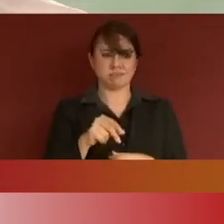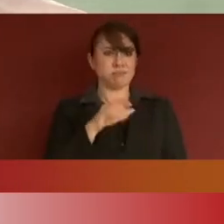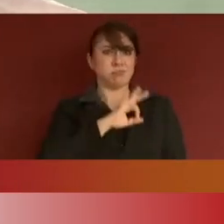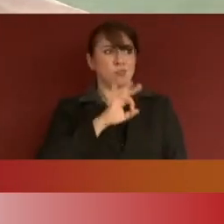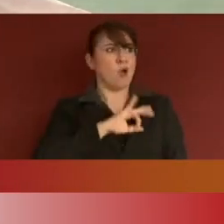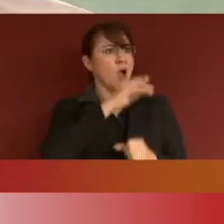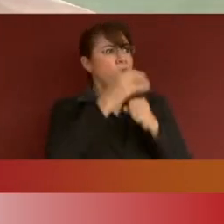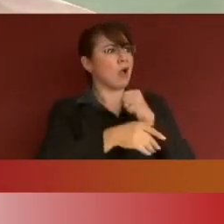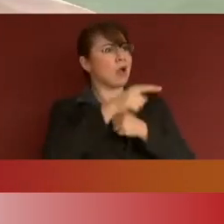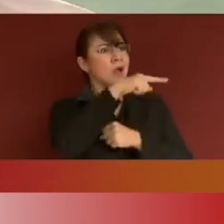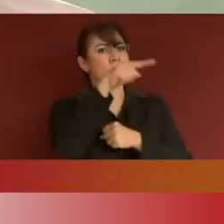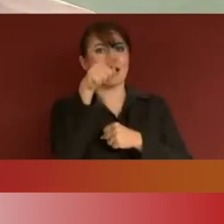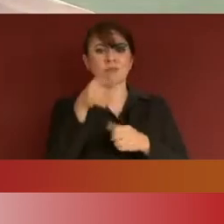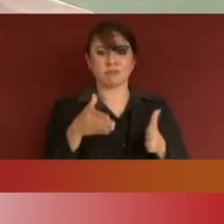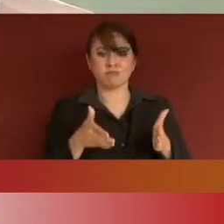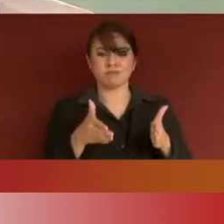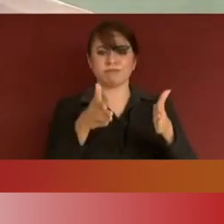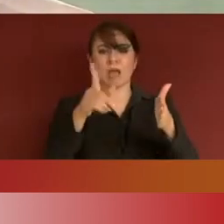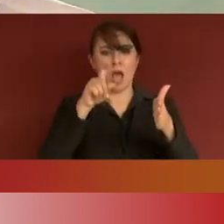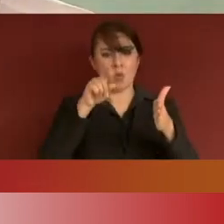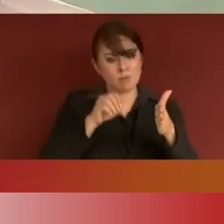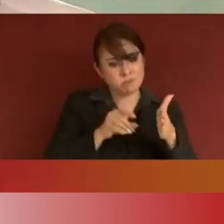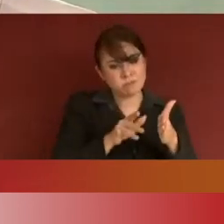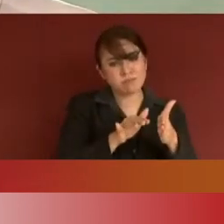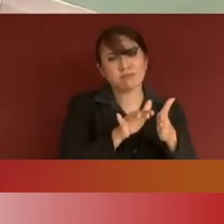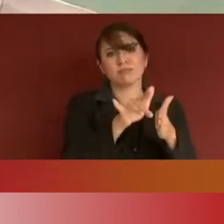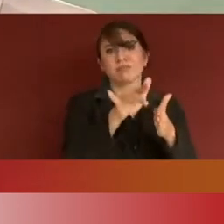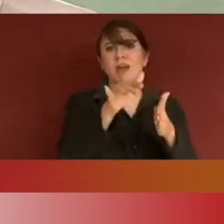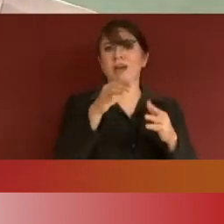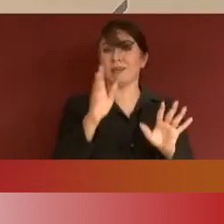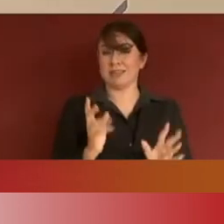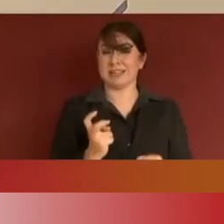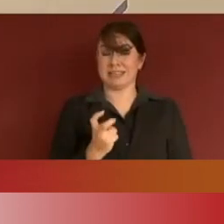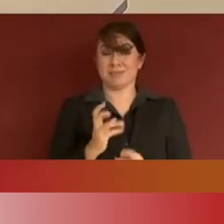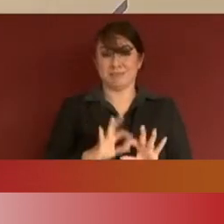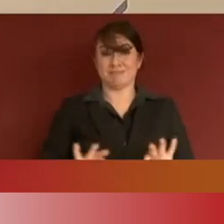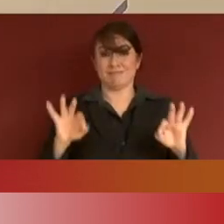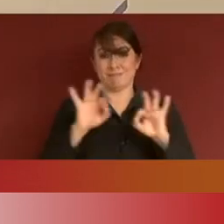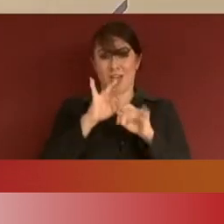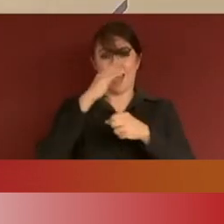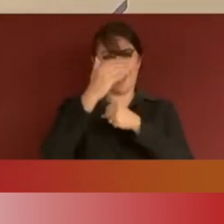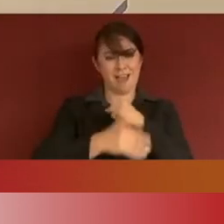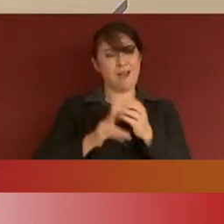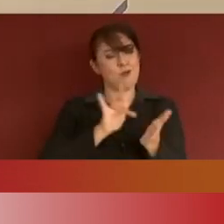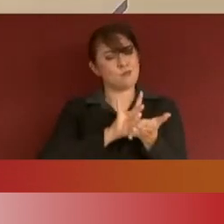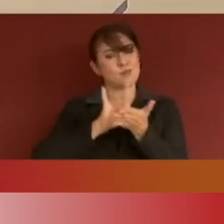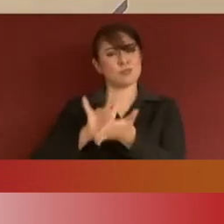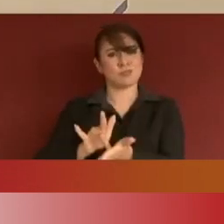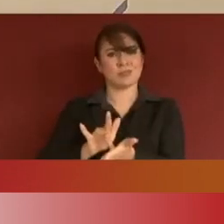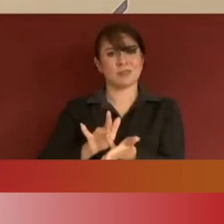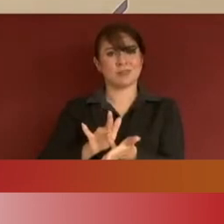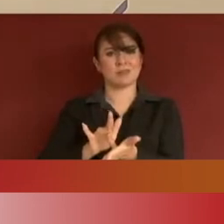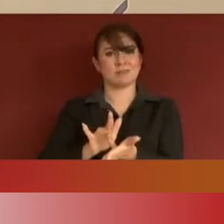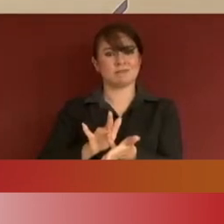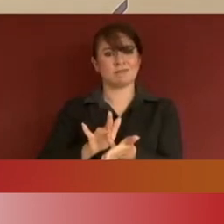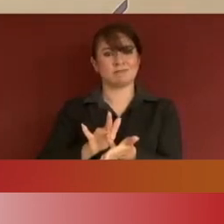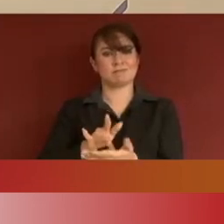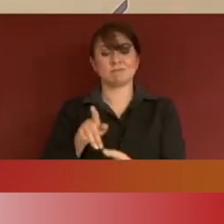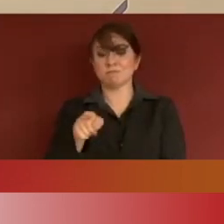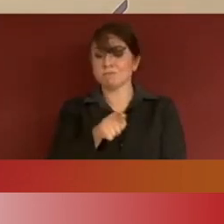de riego, esta obra hidráulica que va a ayudar mucho en la